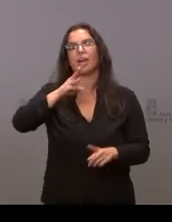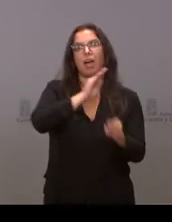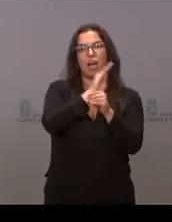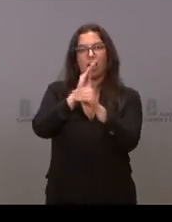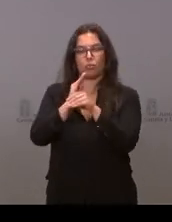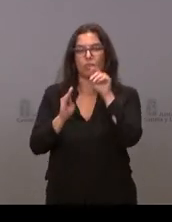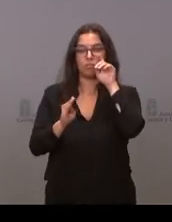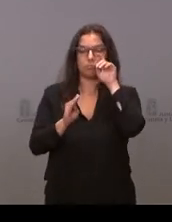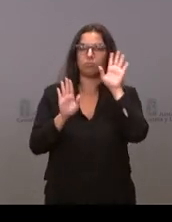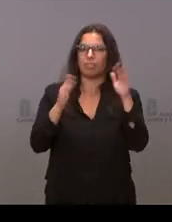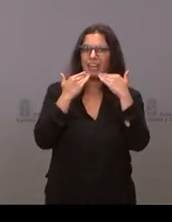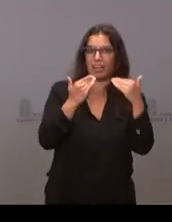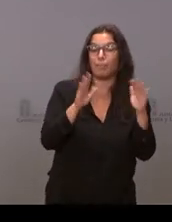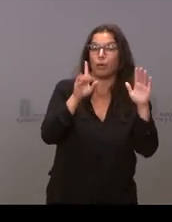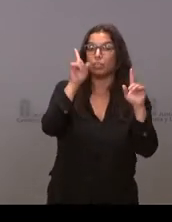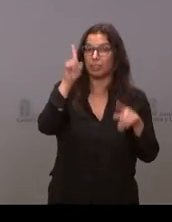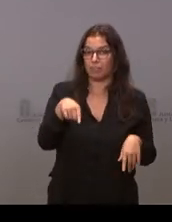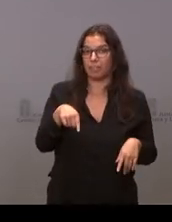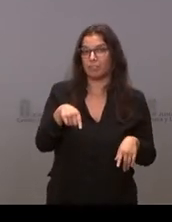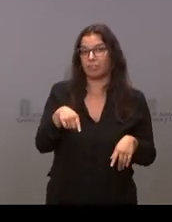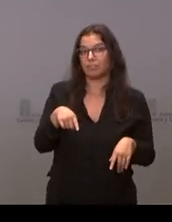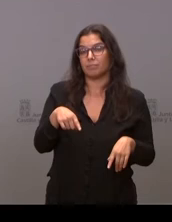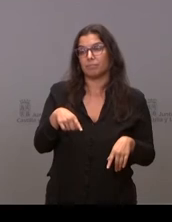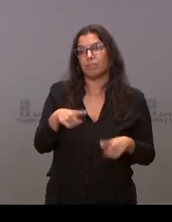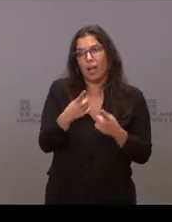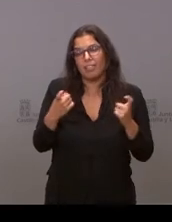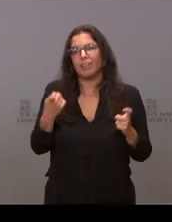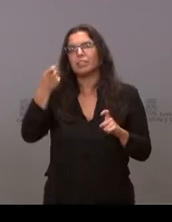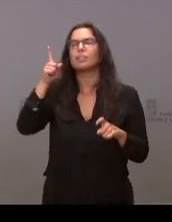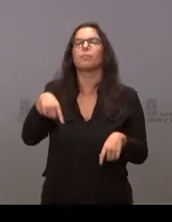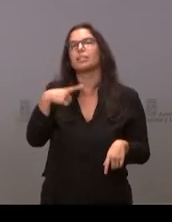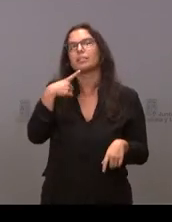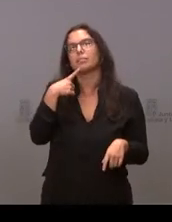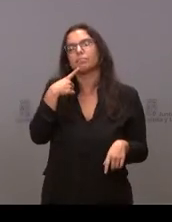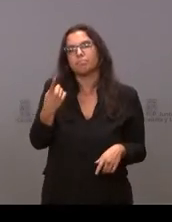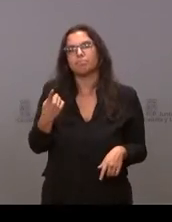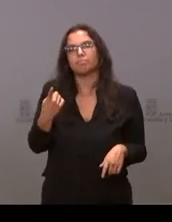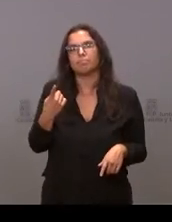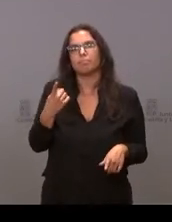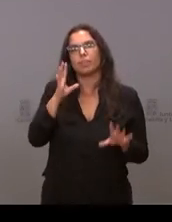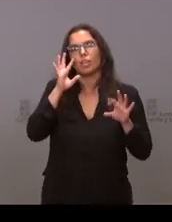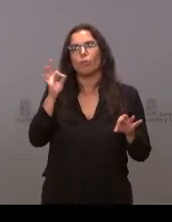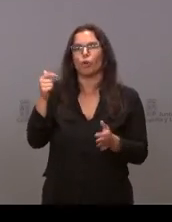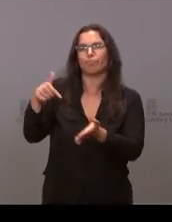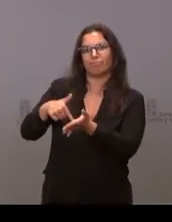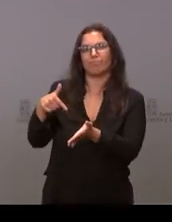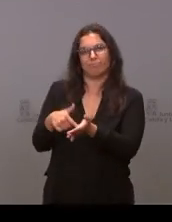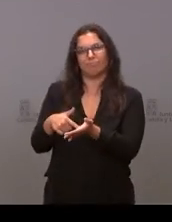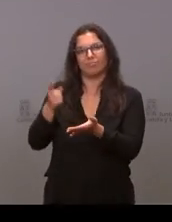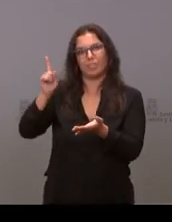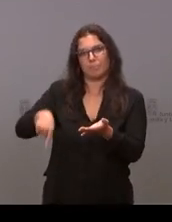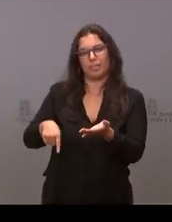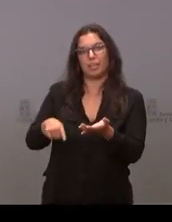compatible con, y yo creo que además necesario, con, por supuesto, ser reivindicativo